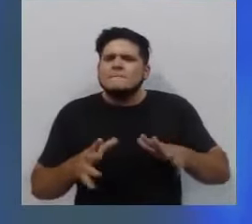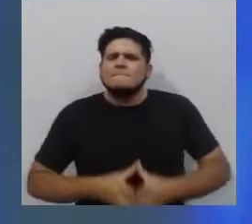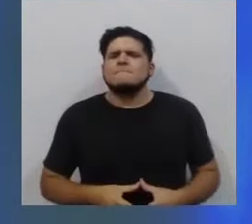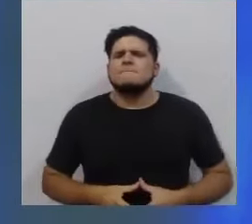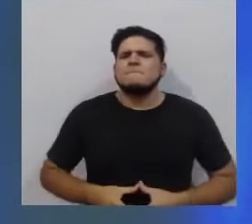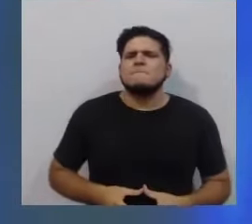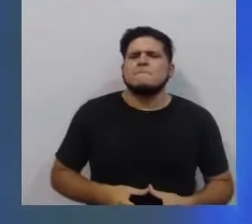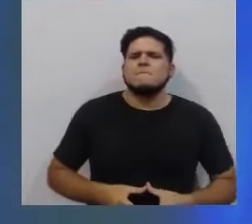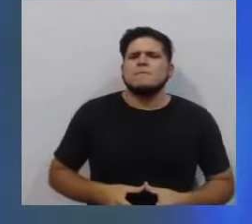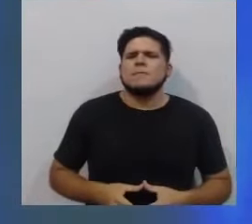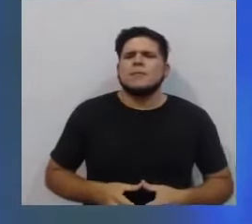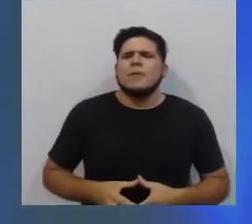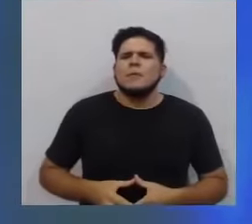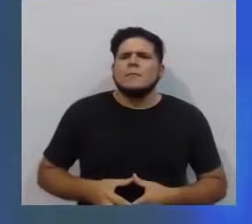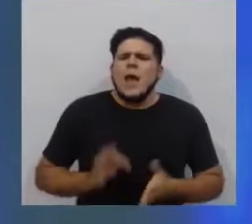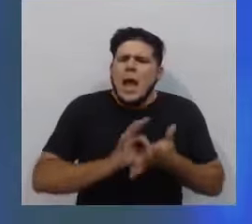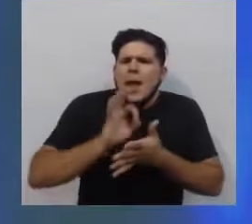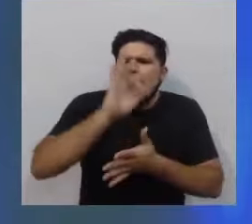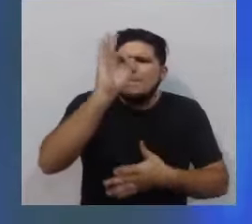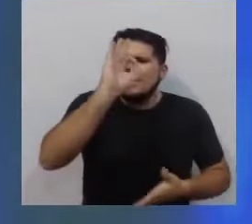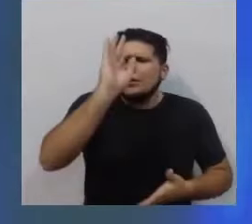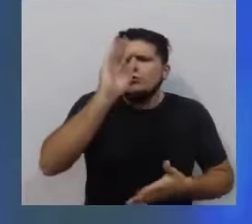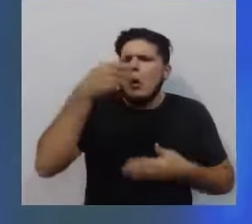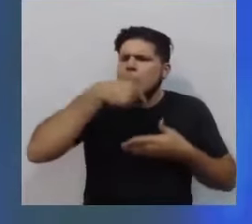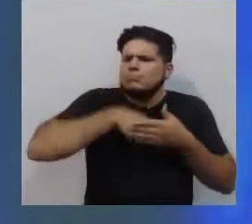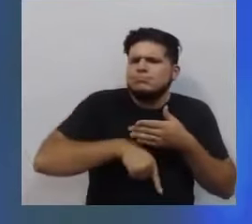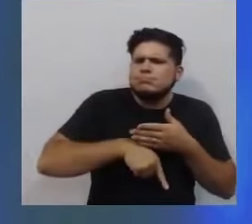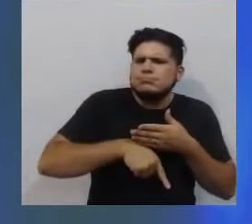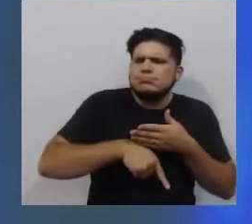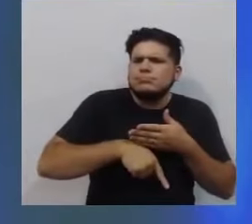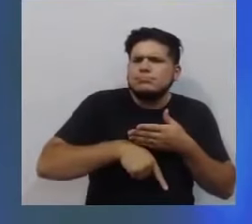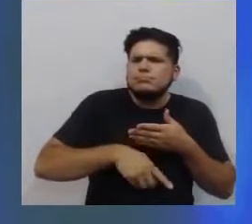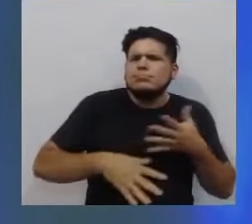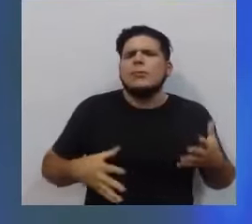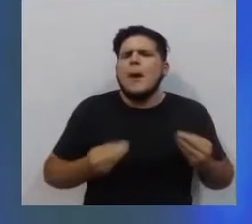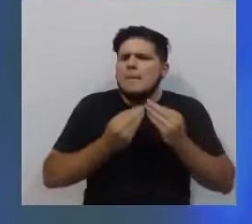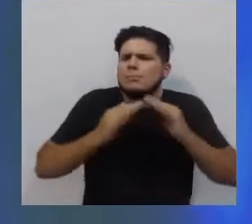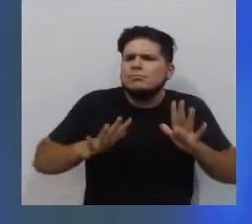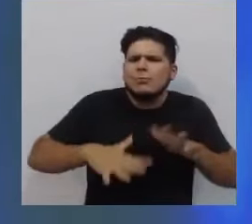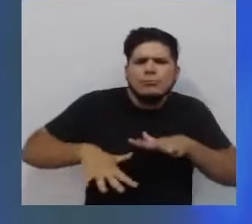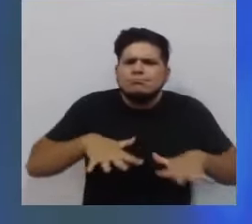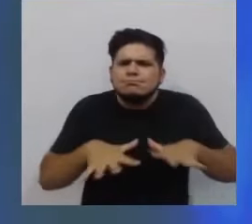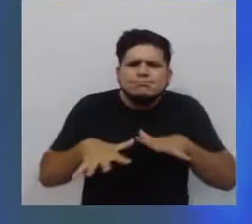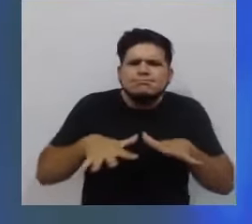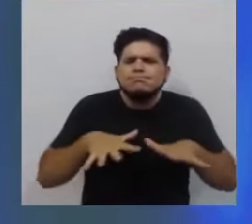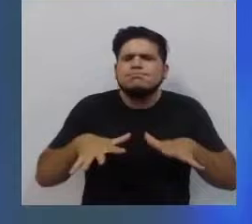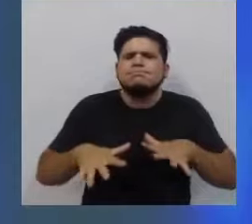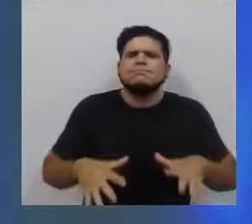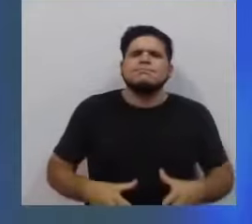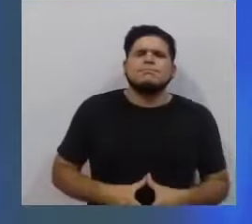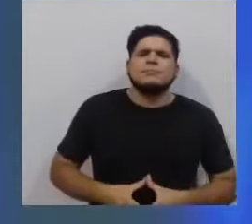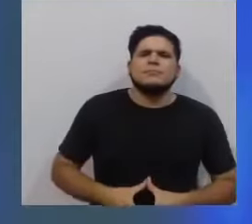había una situación difícil allí y había un grupo de personas que se familiarizó con